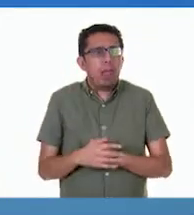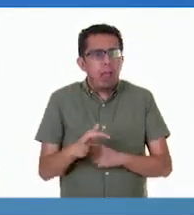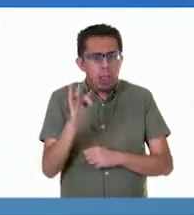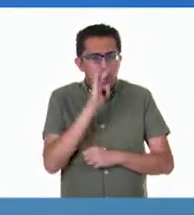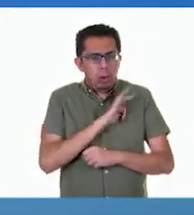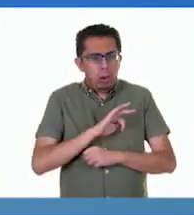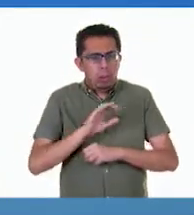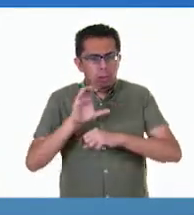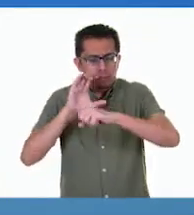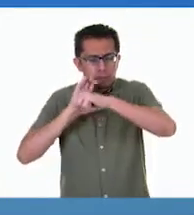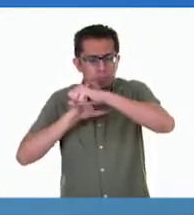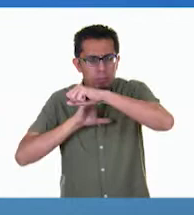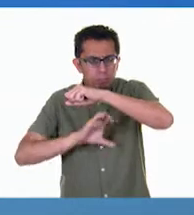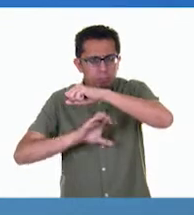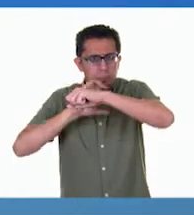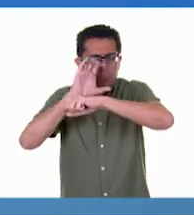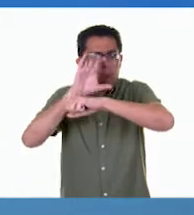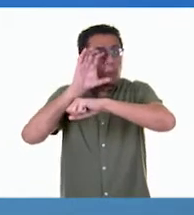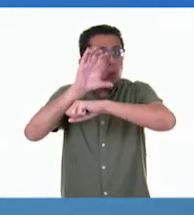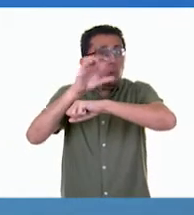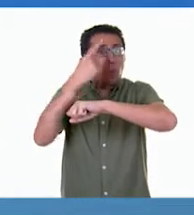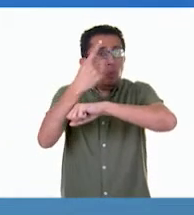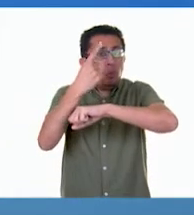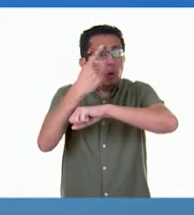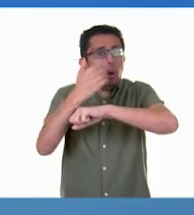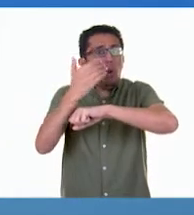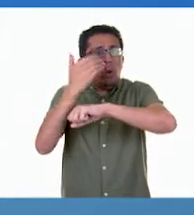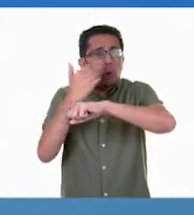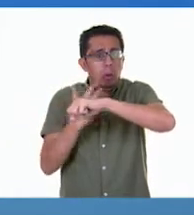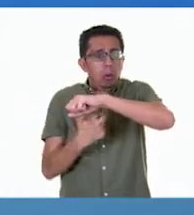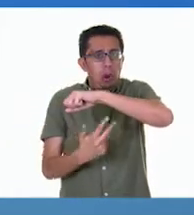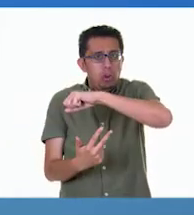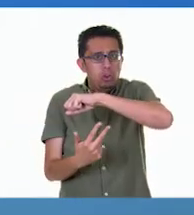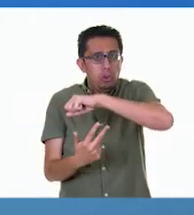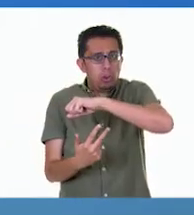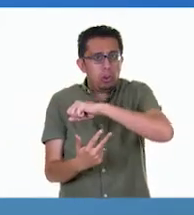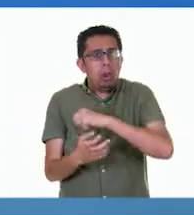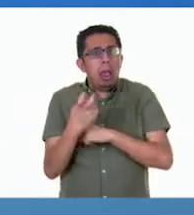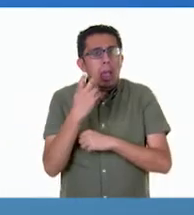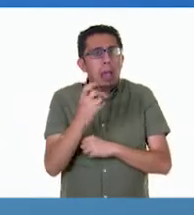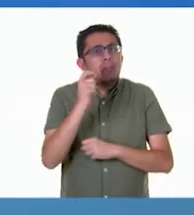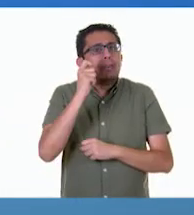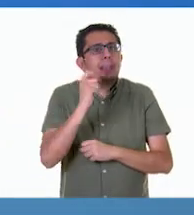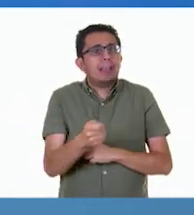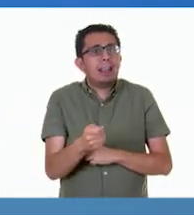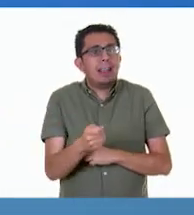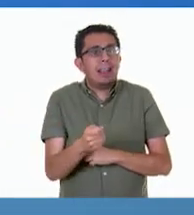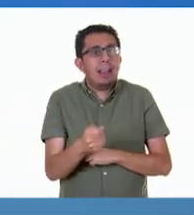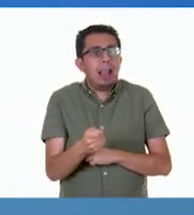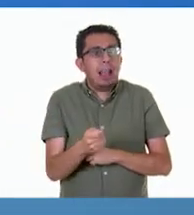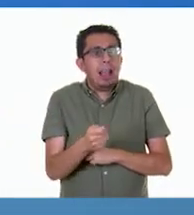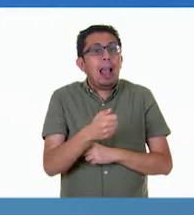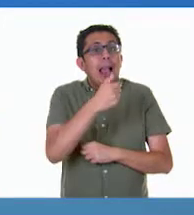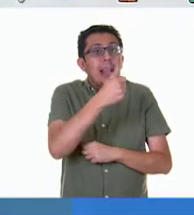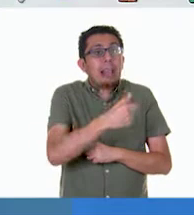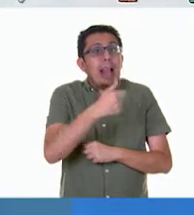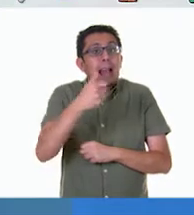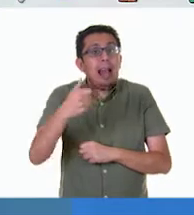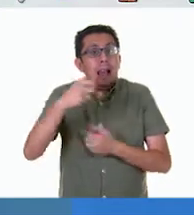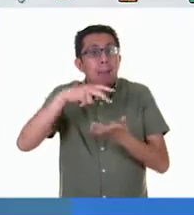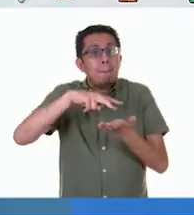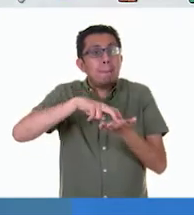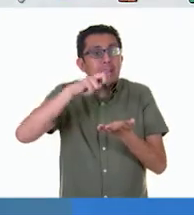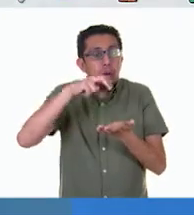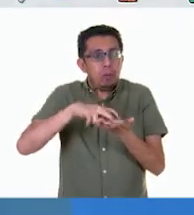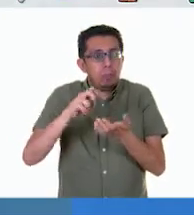numerador 1 y en el denominador 8 para representar cada brinco, maestro. Así es,